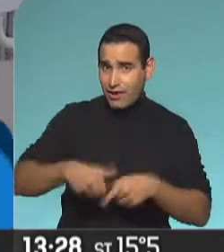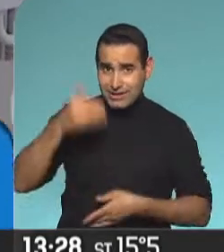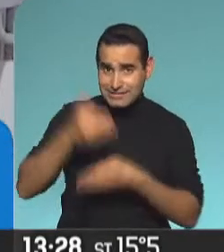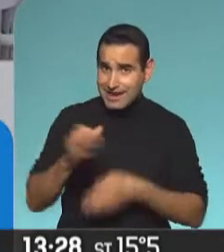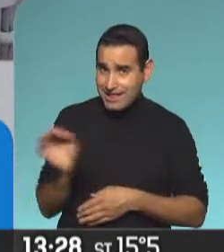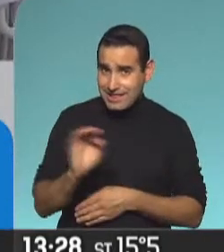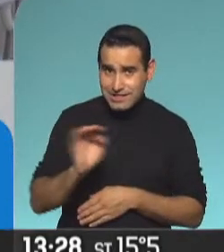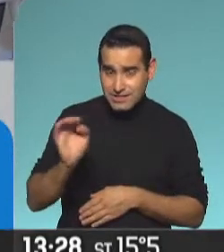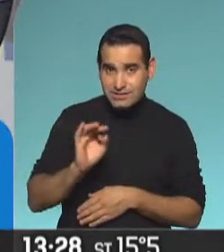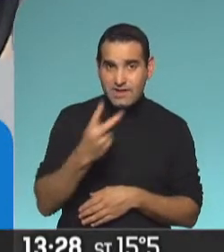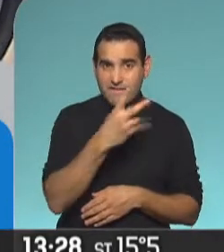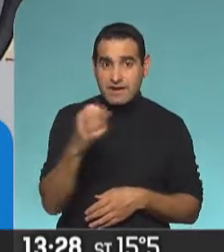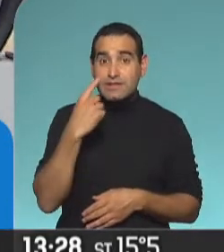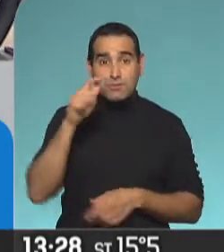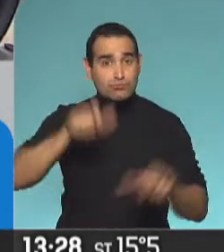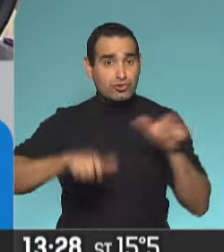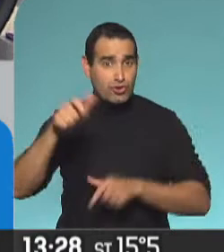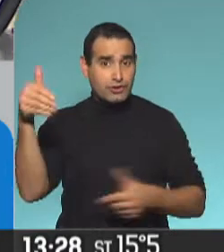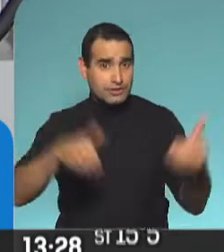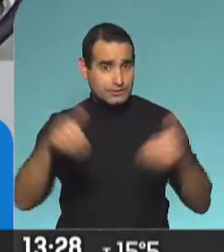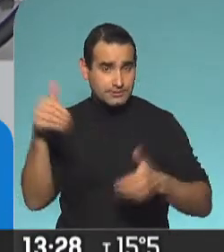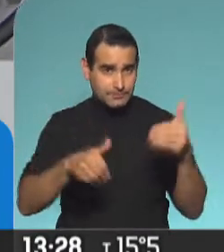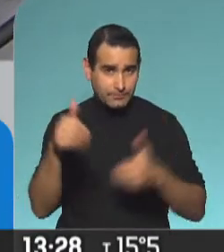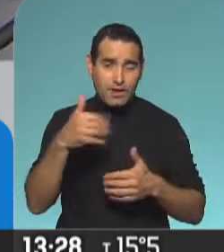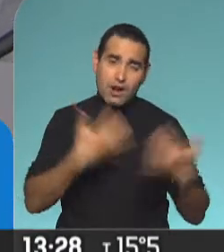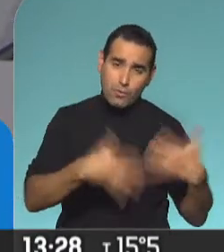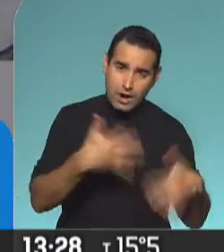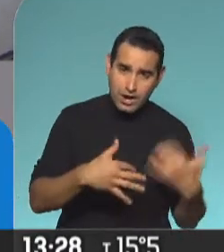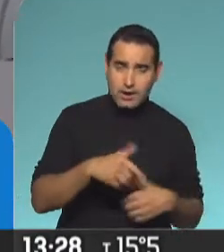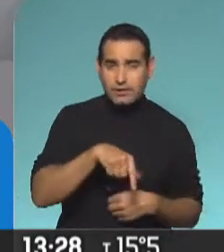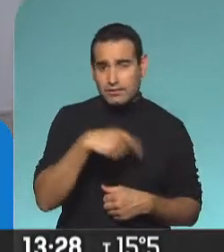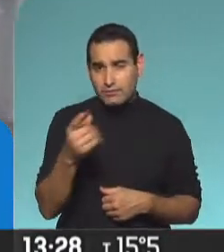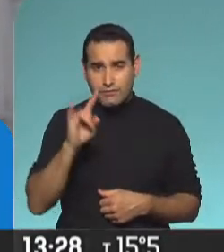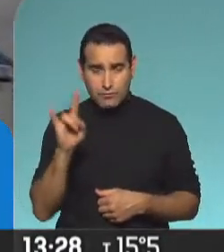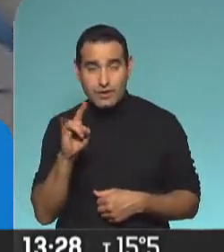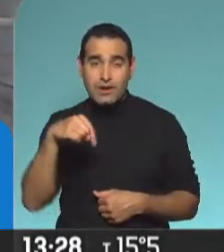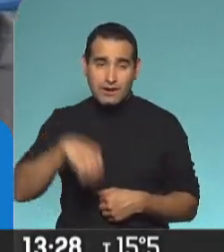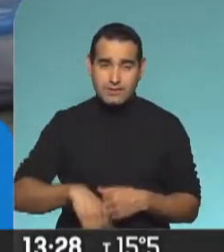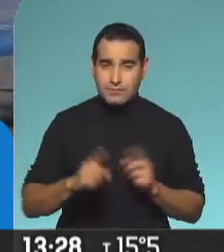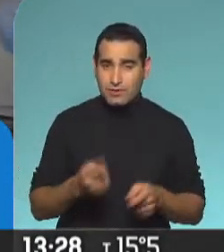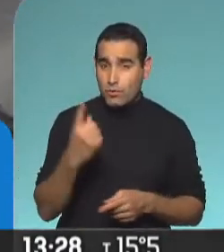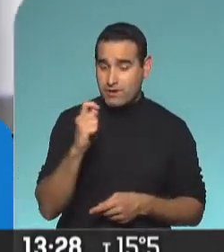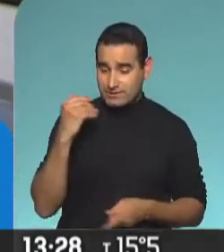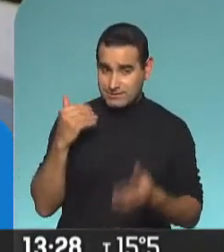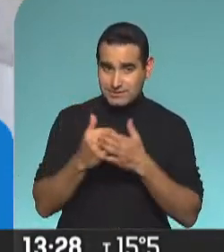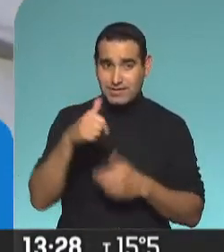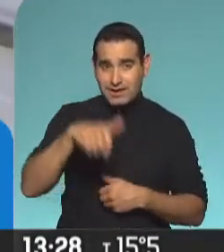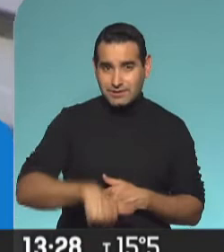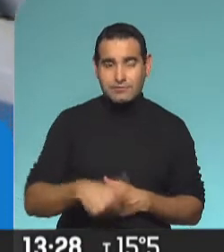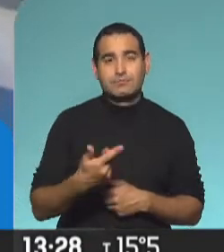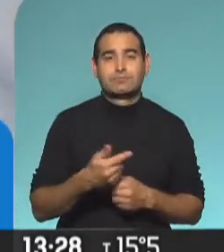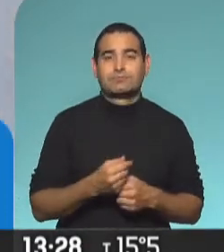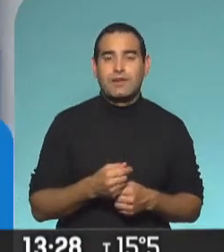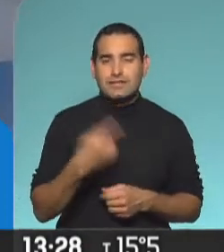Hemos atendido unos 20.000 pacientes, la guardia, la residencia, la facultad, y ahora desde hace un mes las distintas cátedras